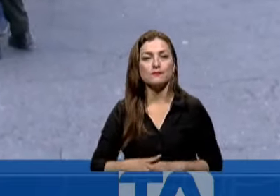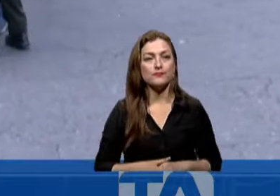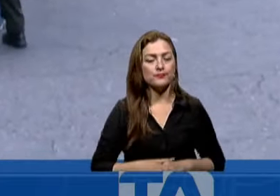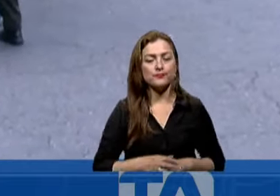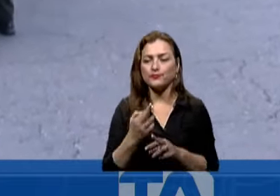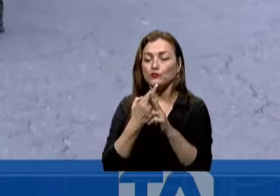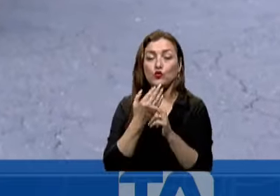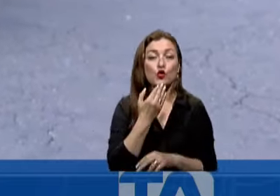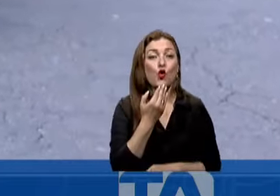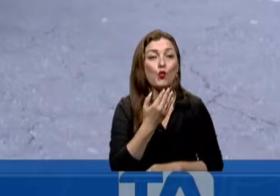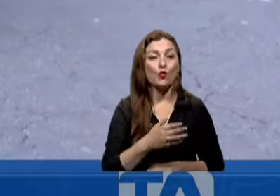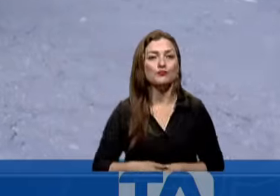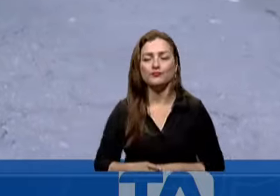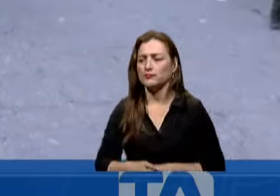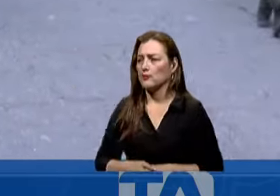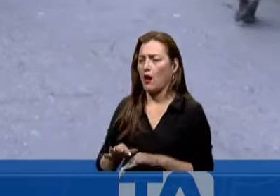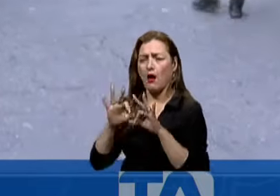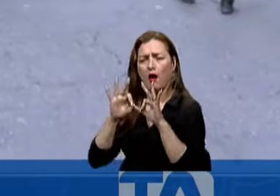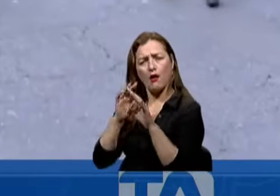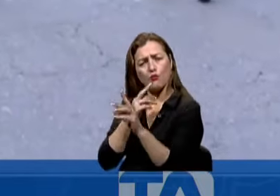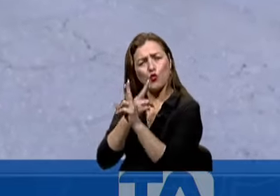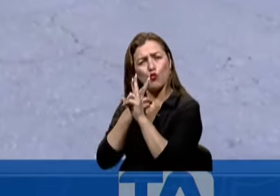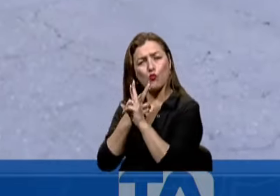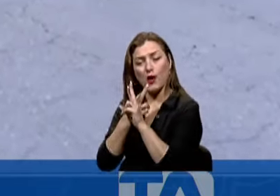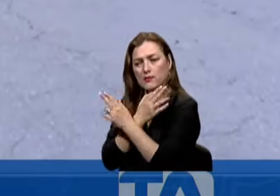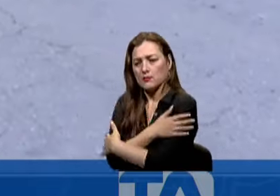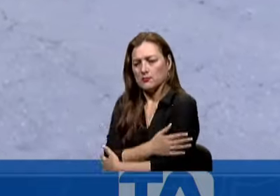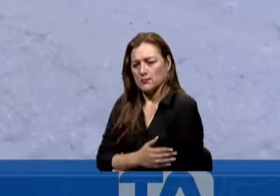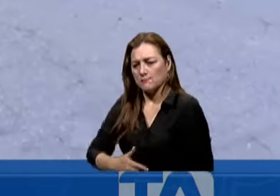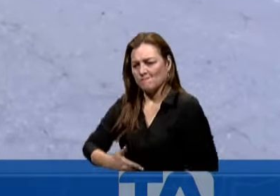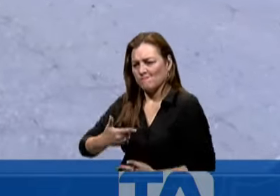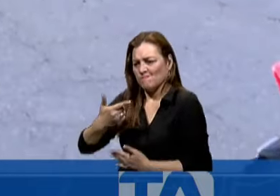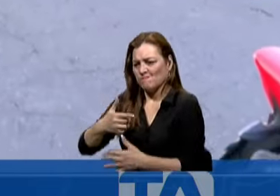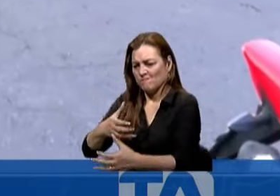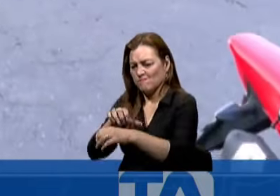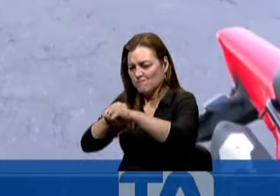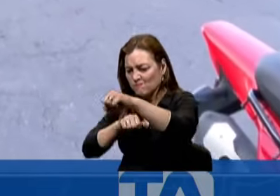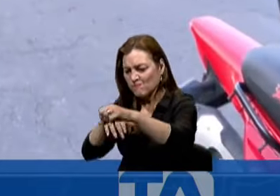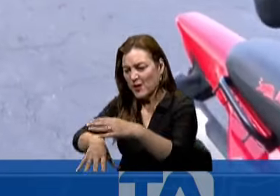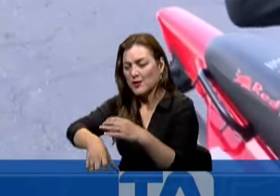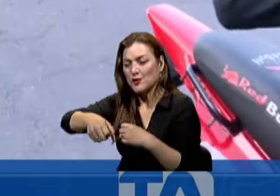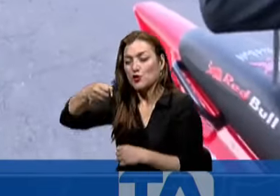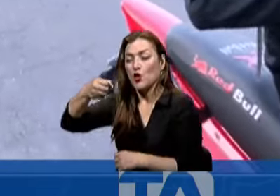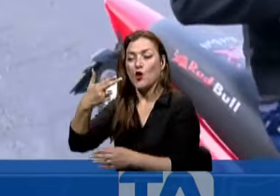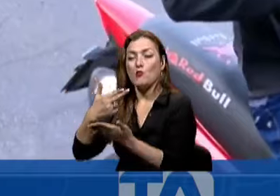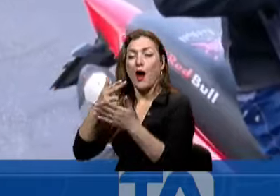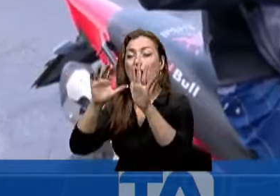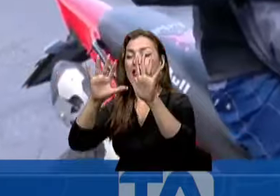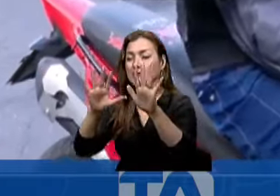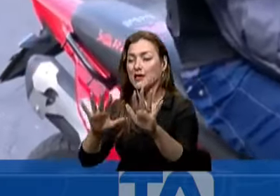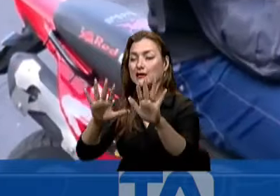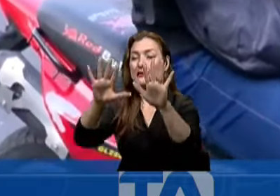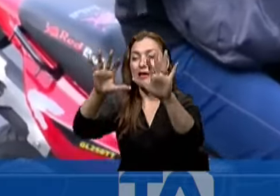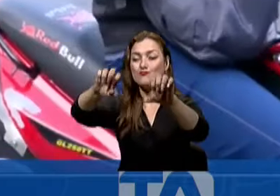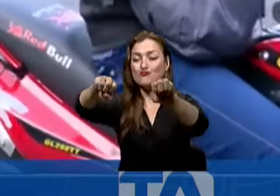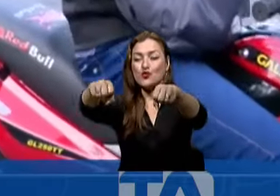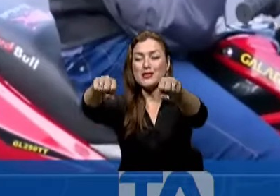buenos resultados, hemos incautado cerca de 12 armas de fuego, 10 motocicletas robadas, vehículos robados, cerca